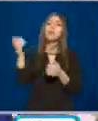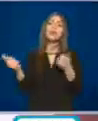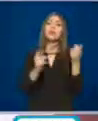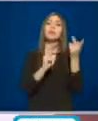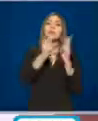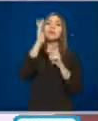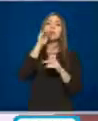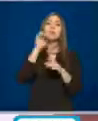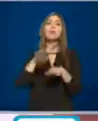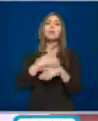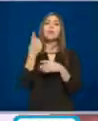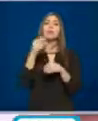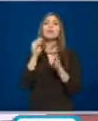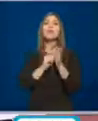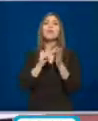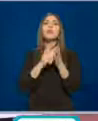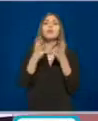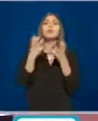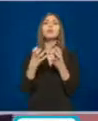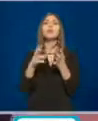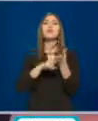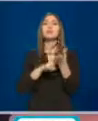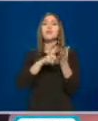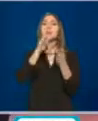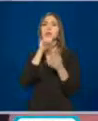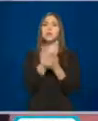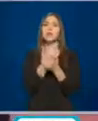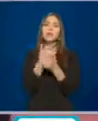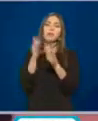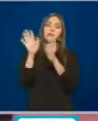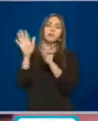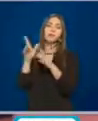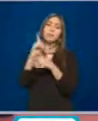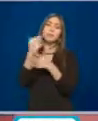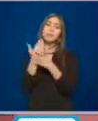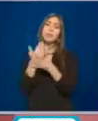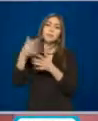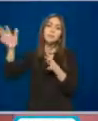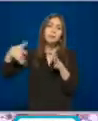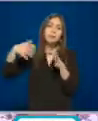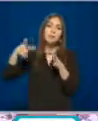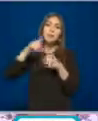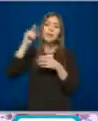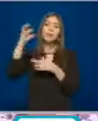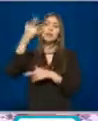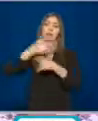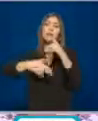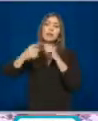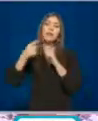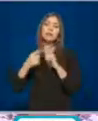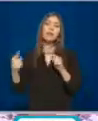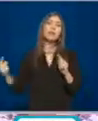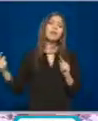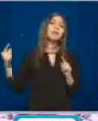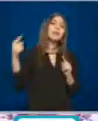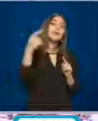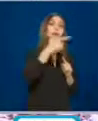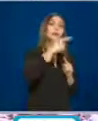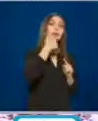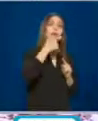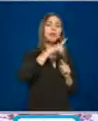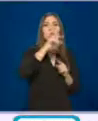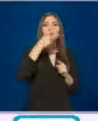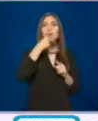recogen las plantas, tratan de regresar a Inglaterra y ahí la locura del capitán se vuelve pues